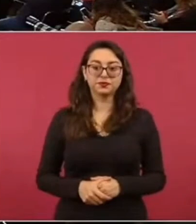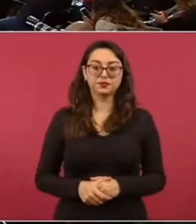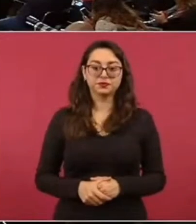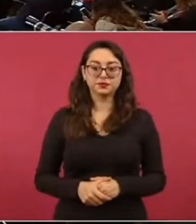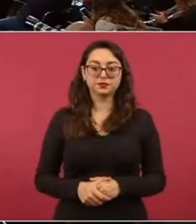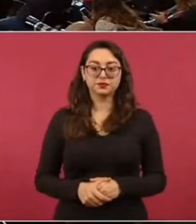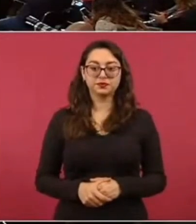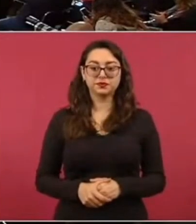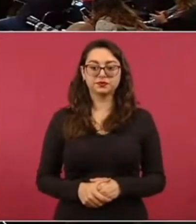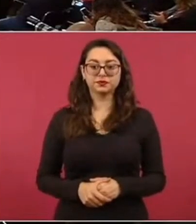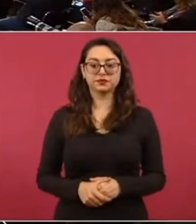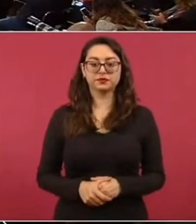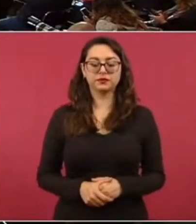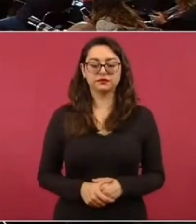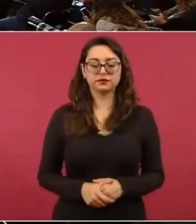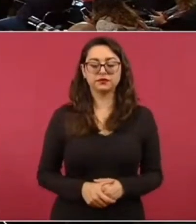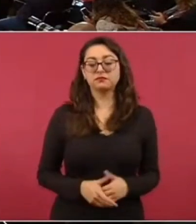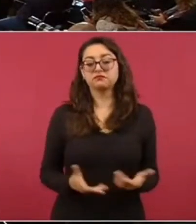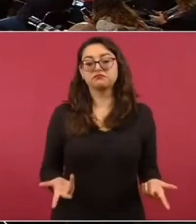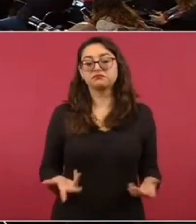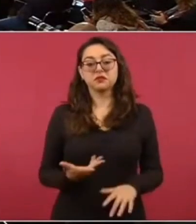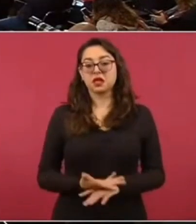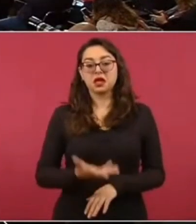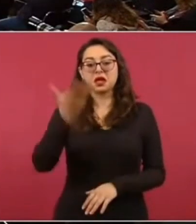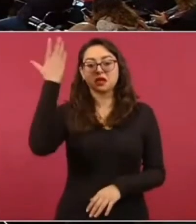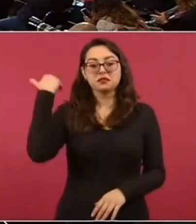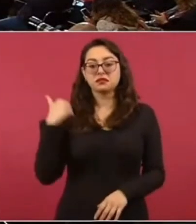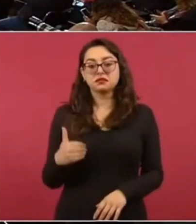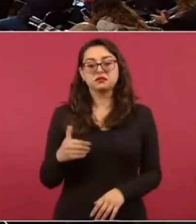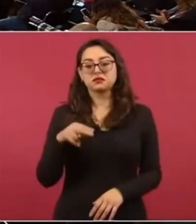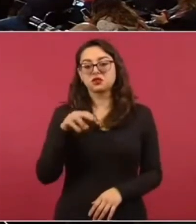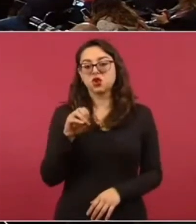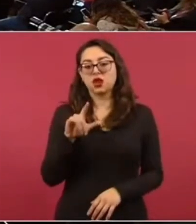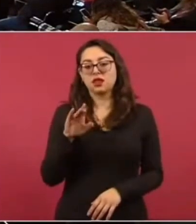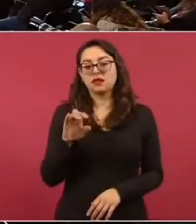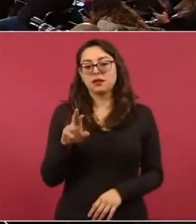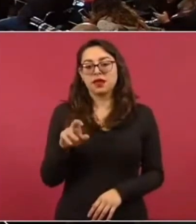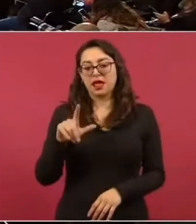no se aplicaba durante el periodo neoliberal.